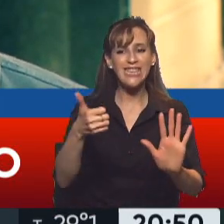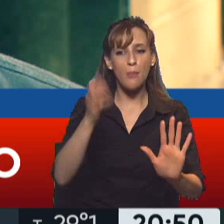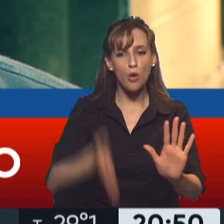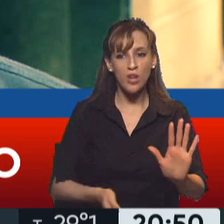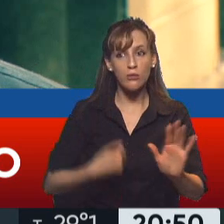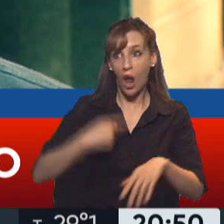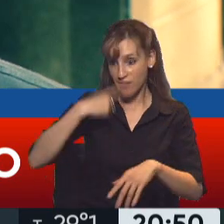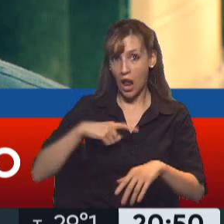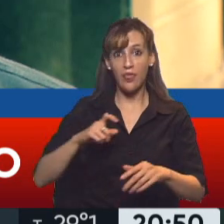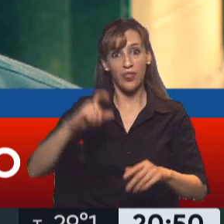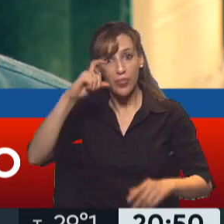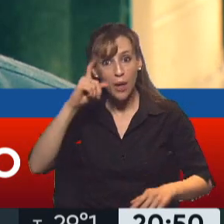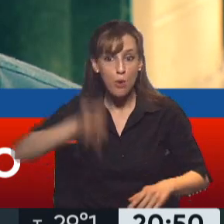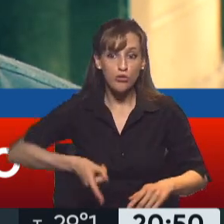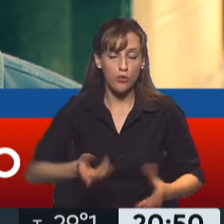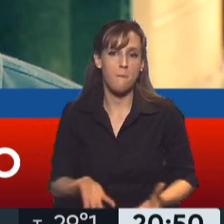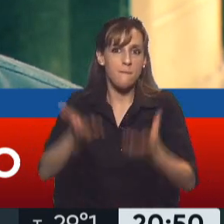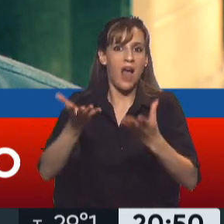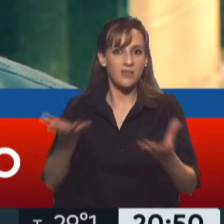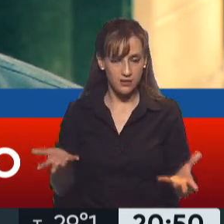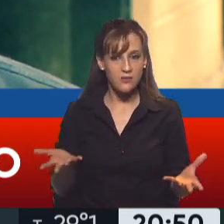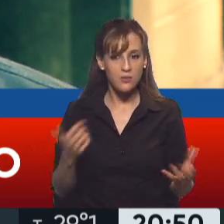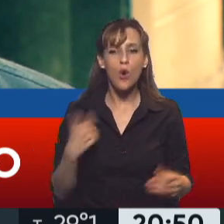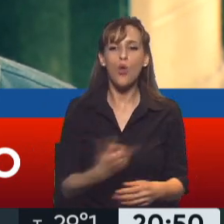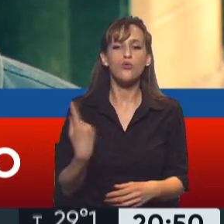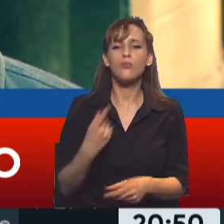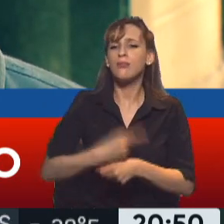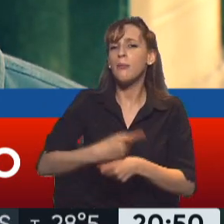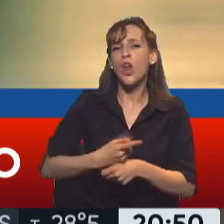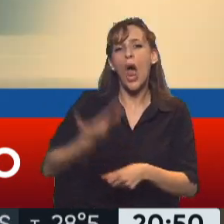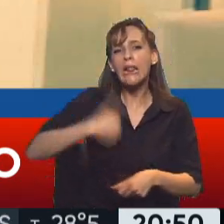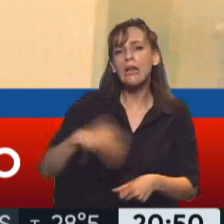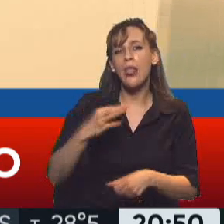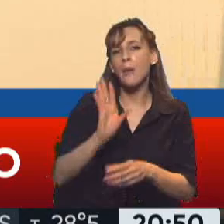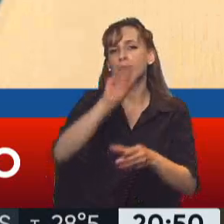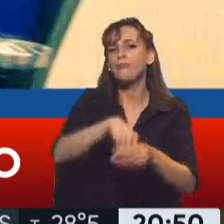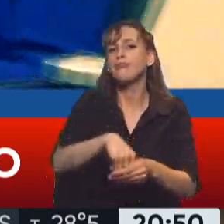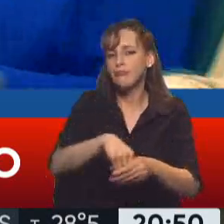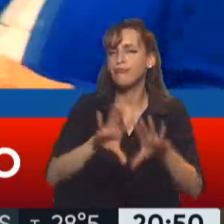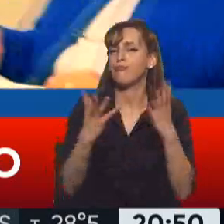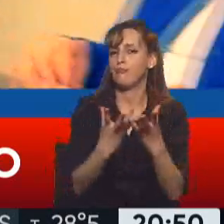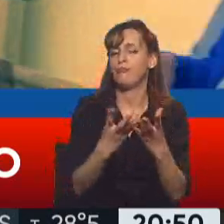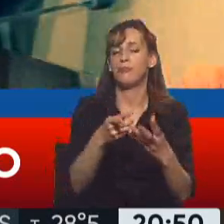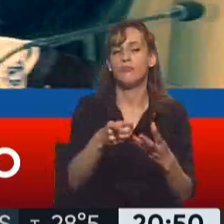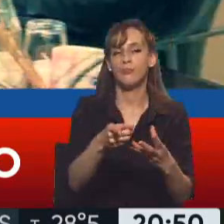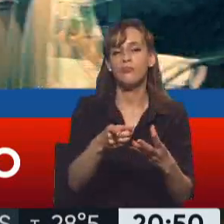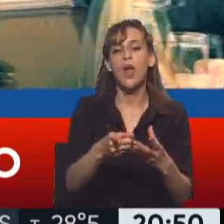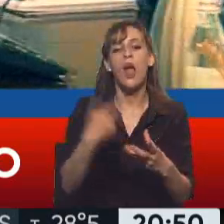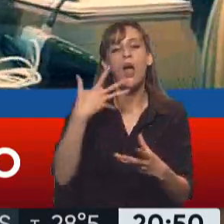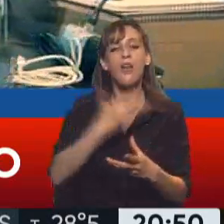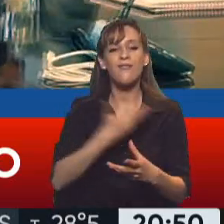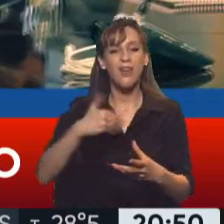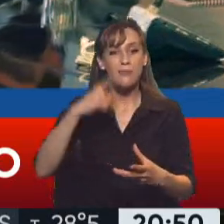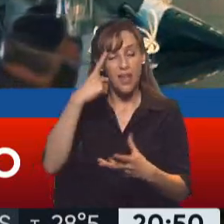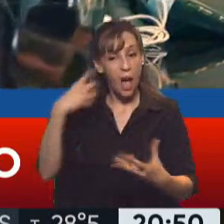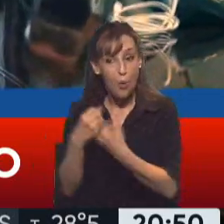desarrollo, sin lugar a dudas, tenemos que insertarnos internacionalmente. El acuerdo con el fondo es una condición para ello. Creo que la